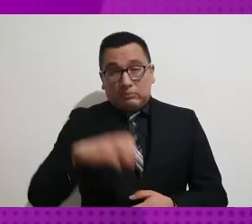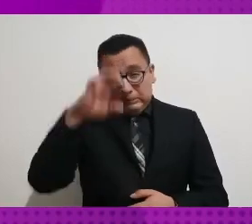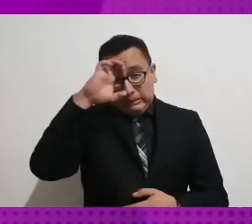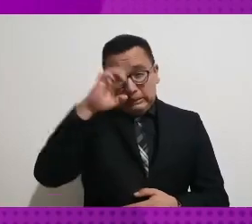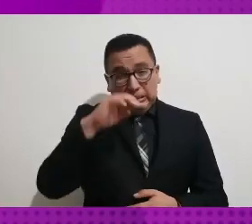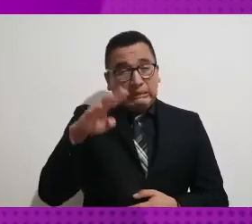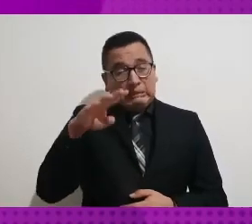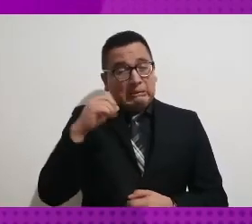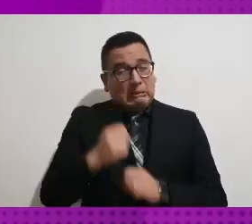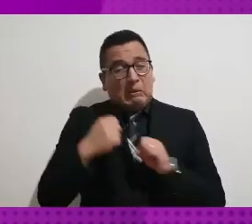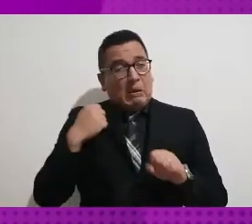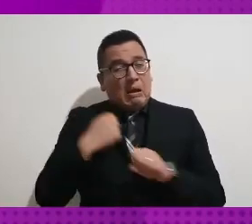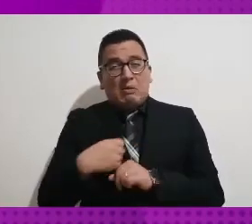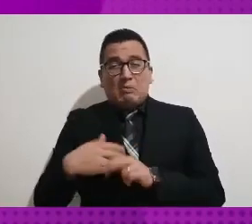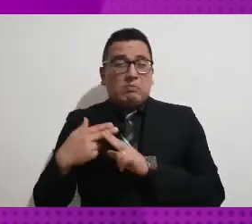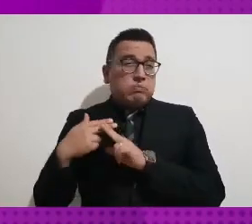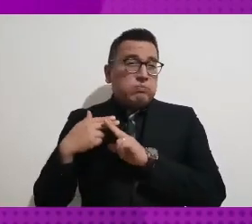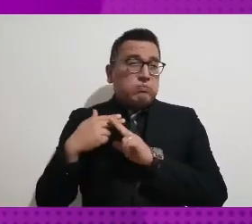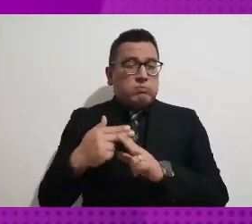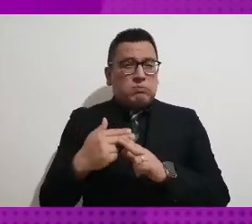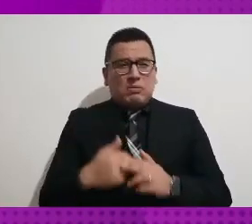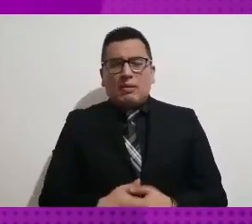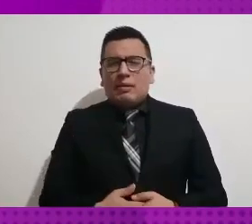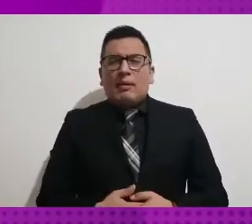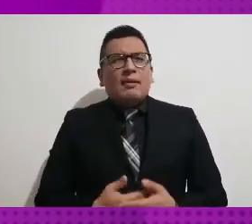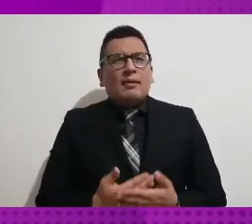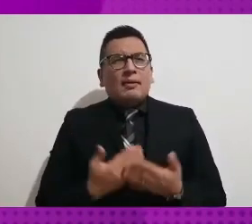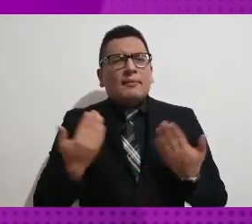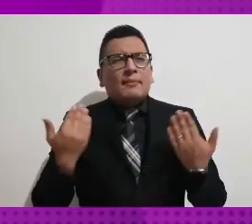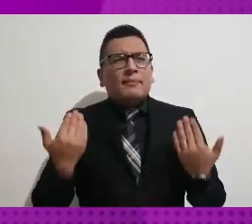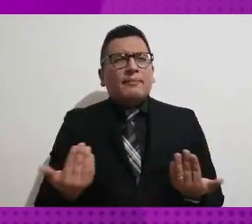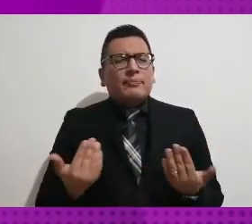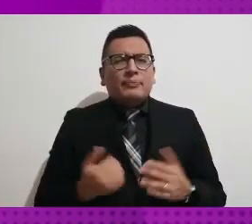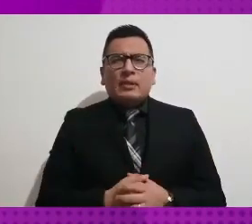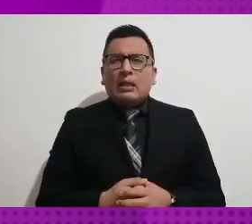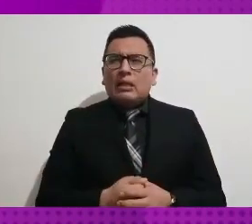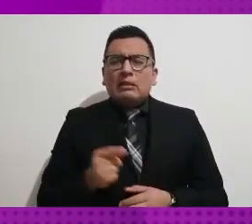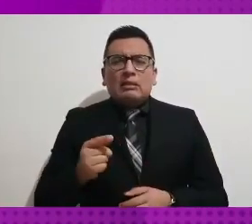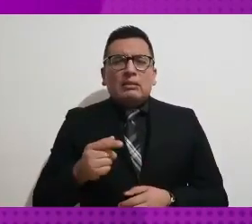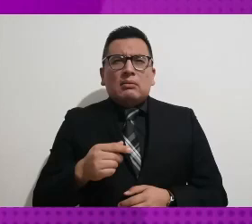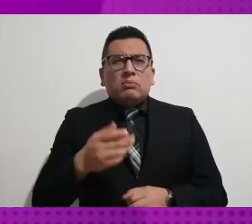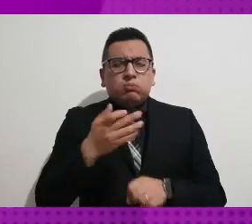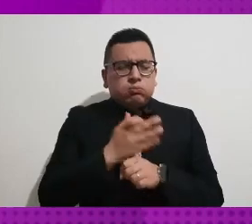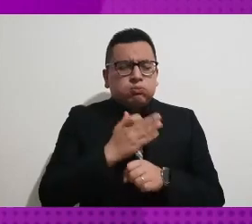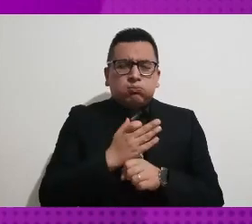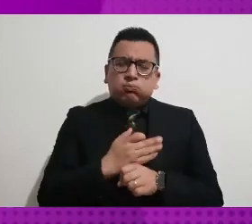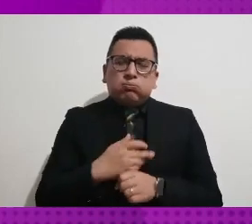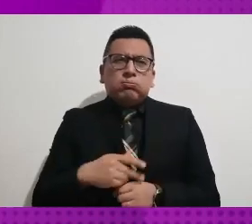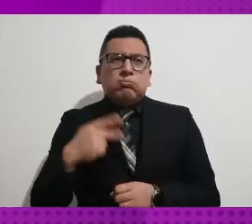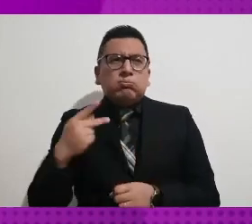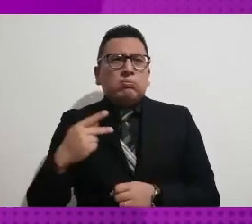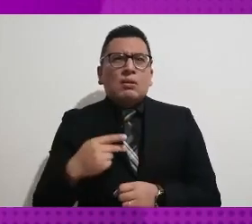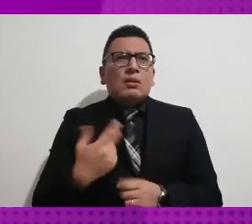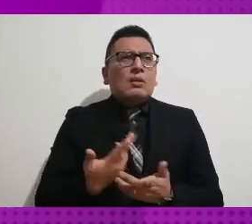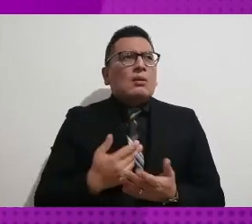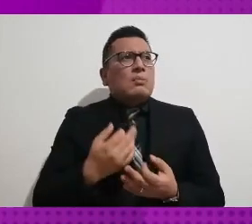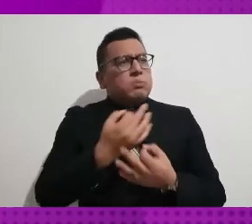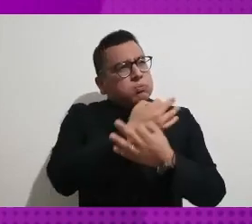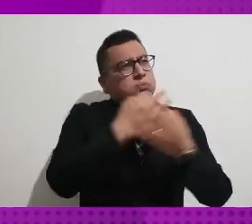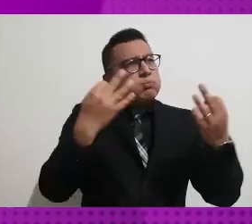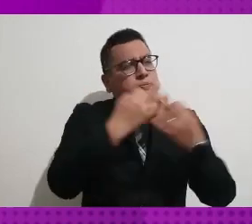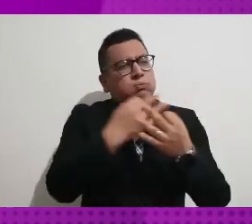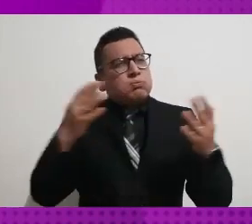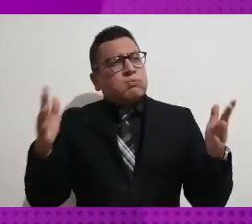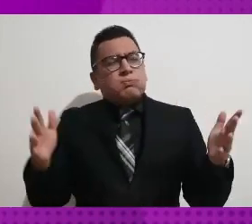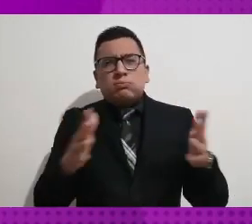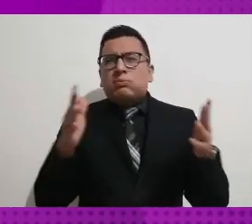años, han estado bastante tiempo. En la actualidad, ¿qué acciones específicas realizan ustedes de promoción de los derechos humanos de las